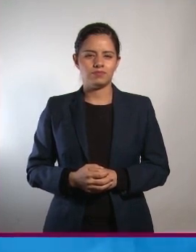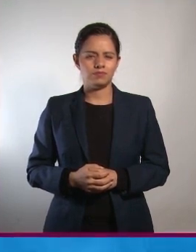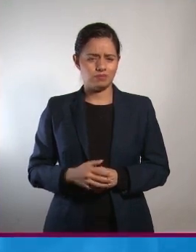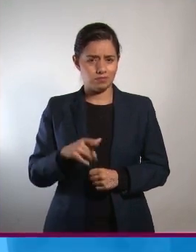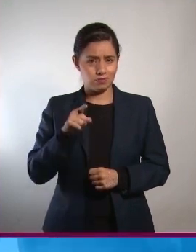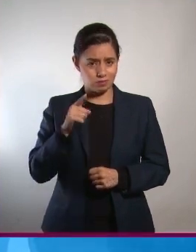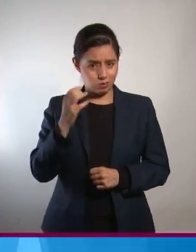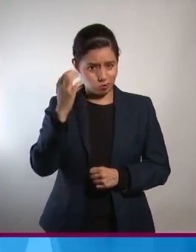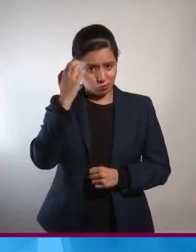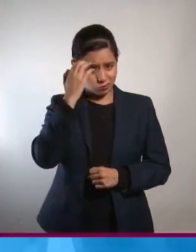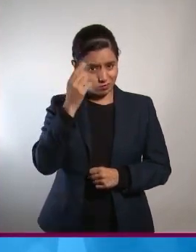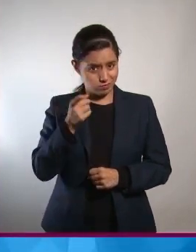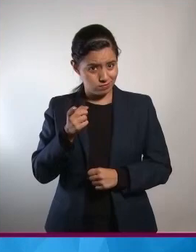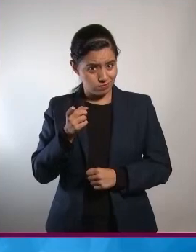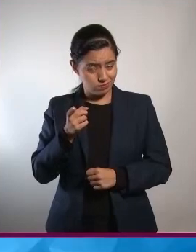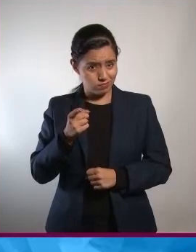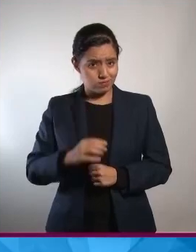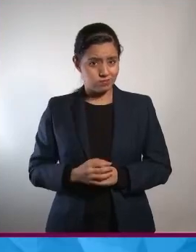¿Conoces este aparatito?